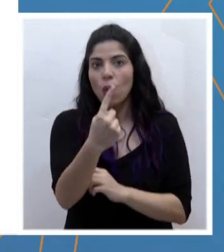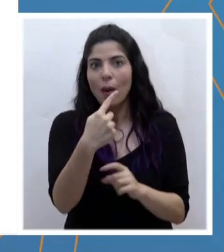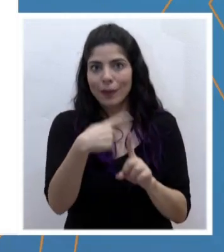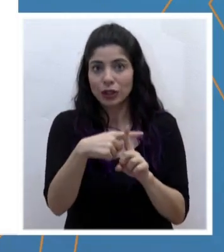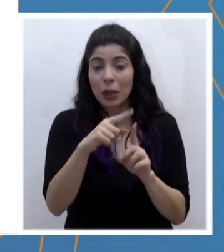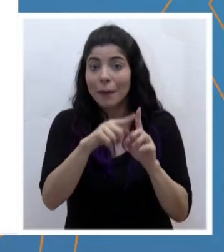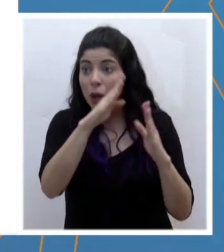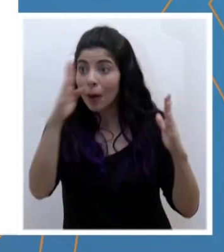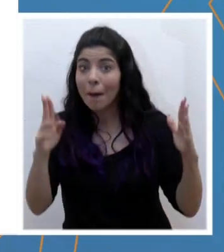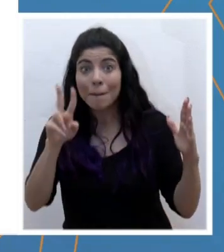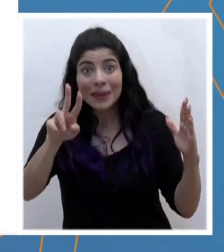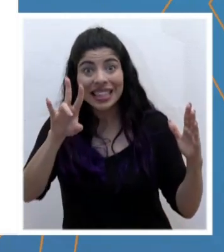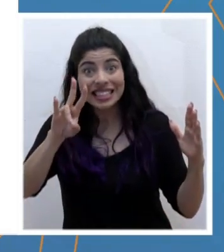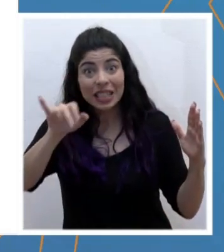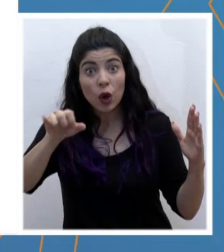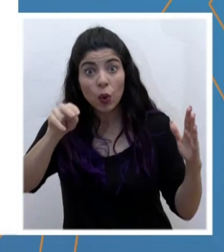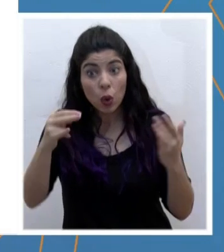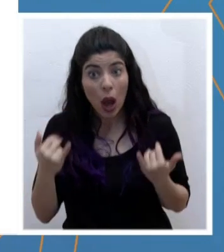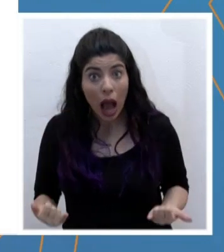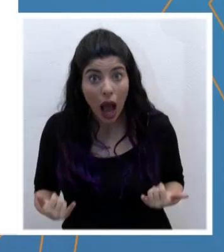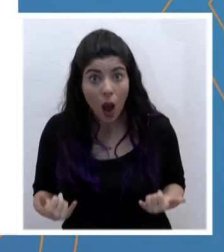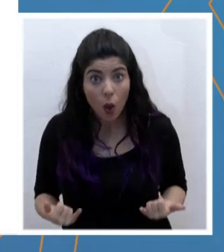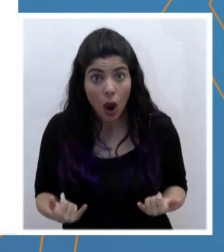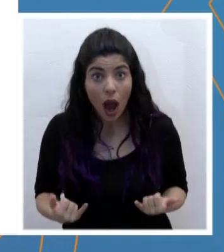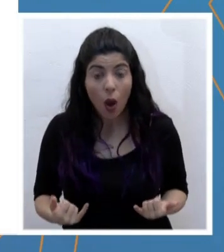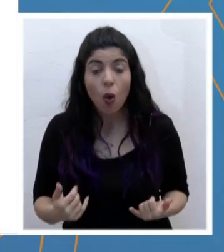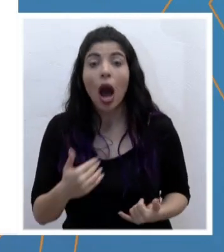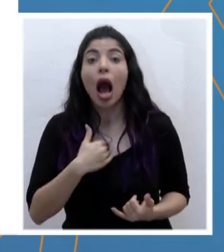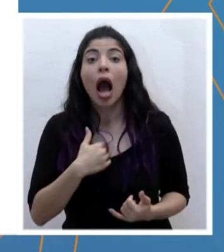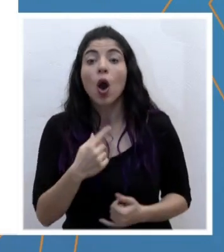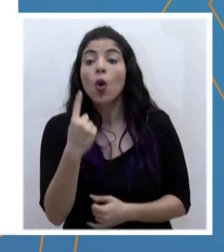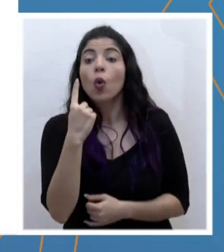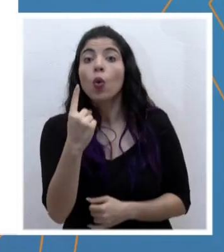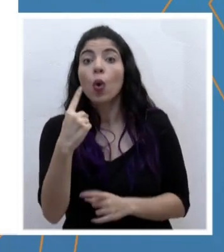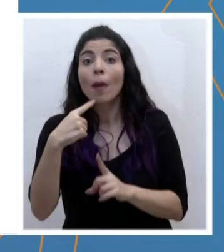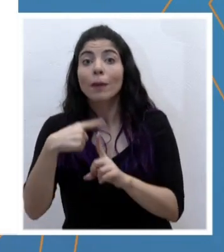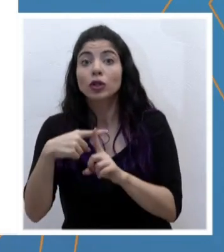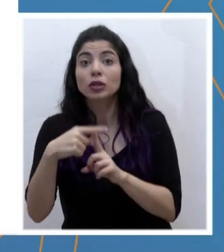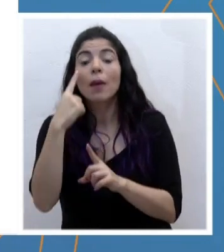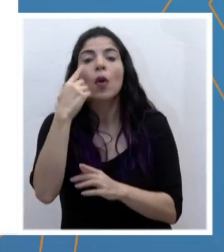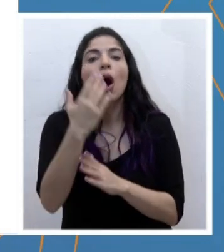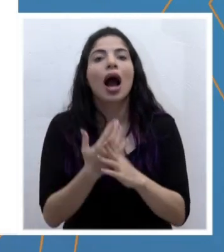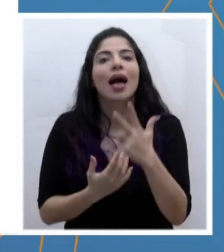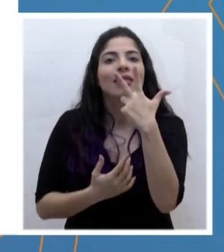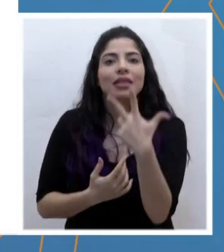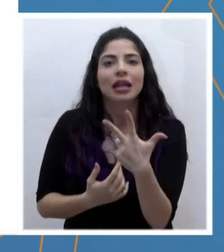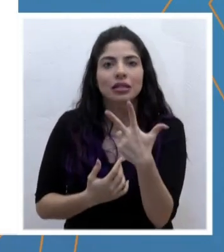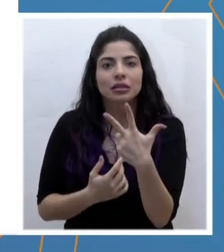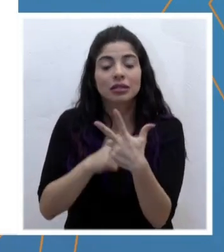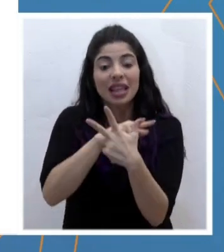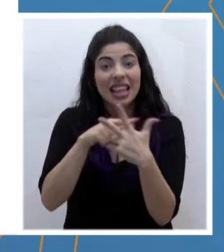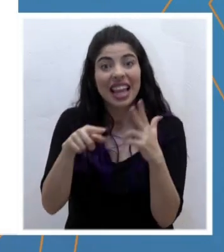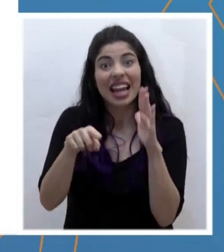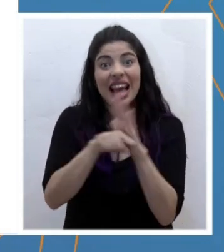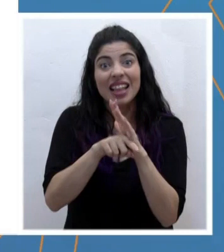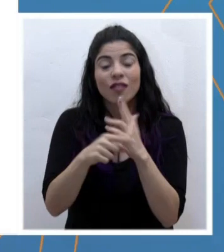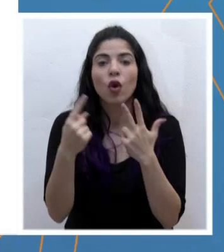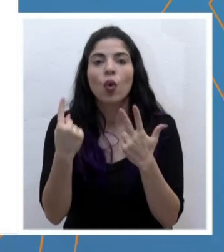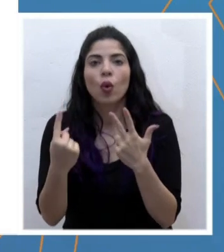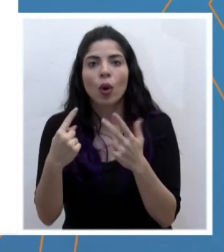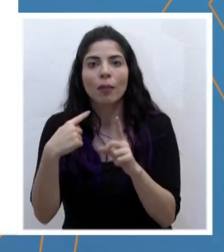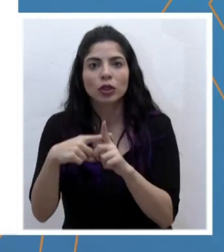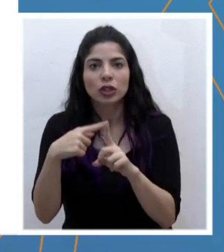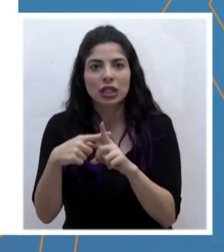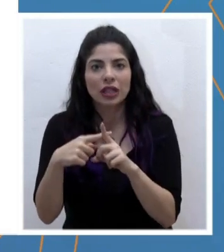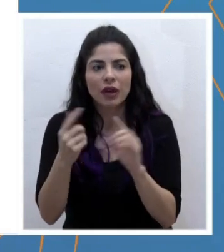junio, actualmente tenemos una muestra positiva por cada 3 negativas. Esto lo que quiere decir es